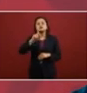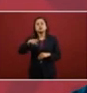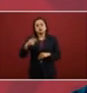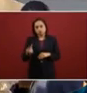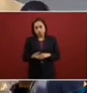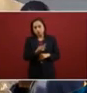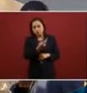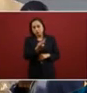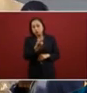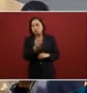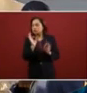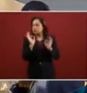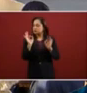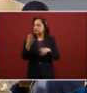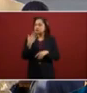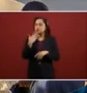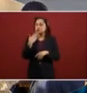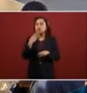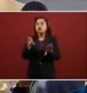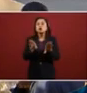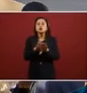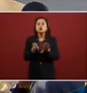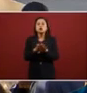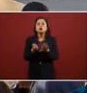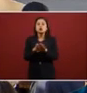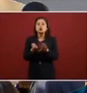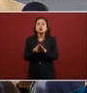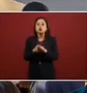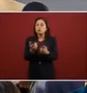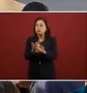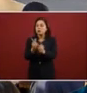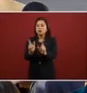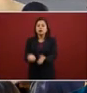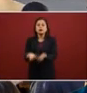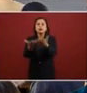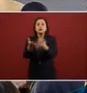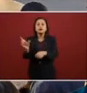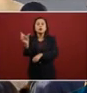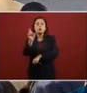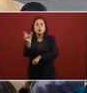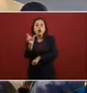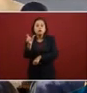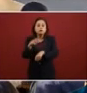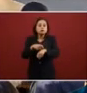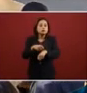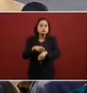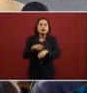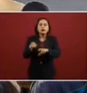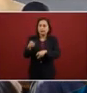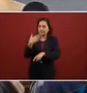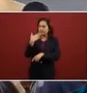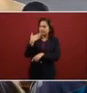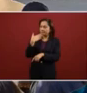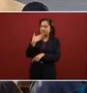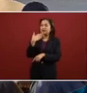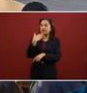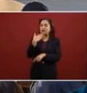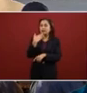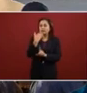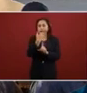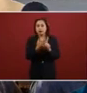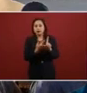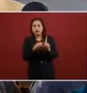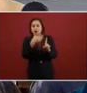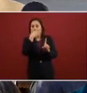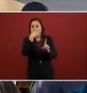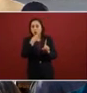sea, ¿cómo lo soltaron? ¿Cuándo lo soltaron? Sí, a el presunto